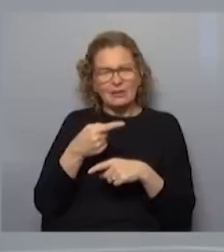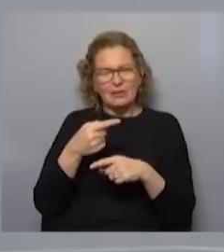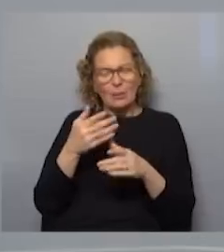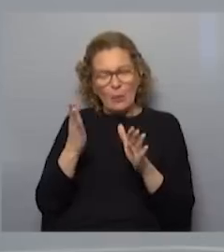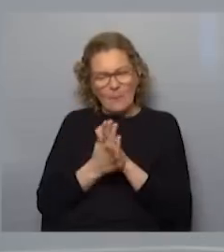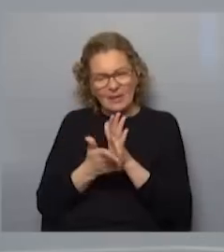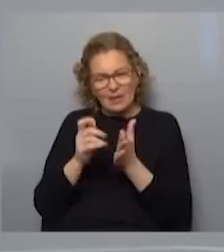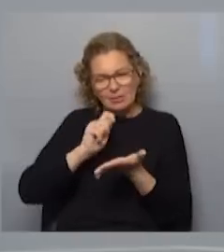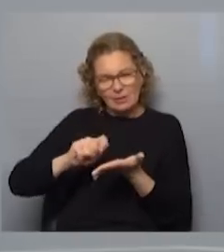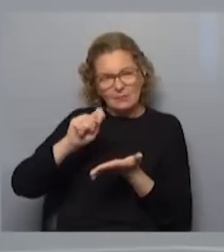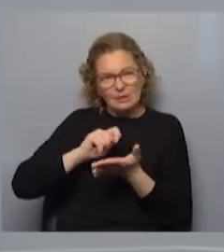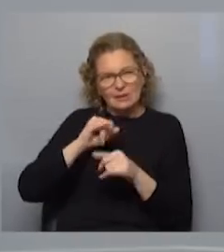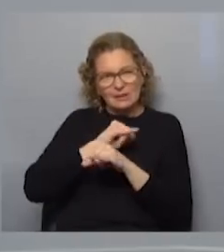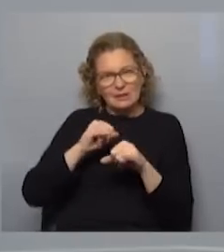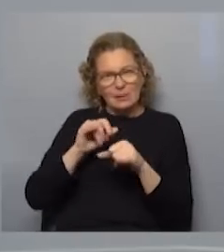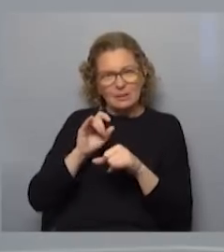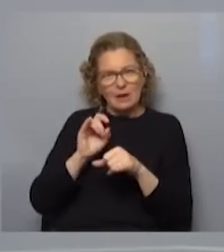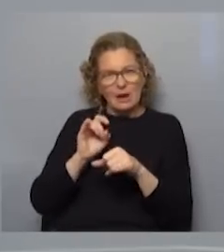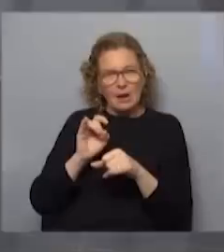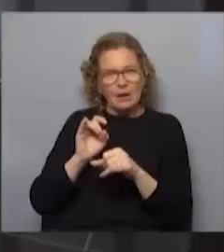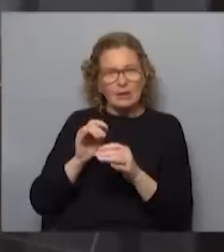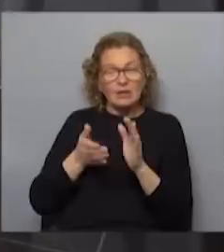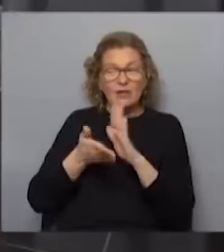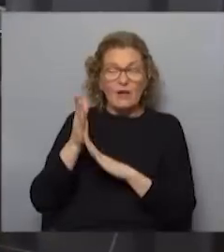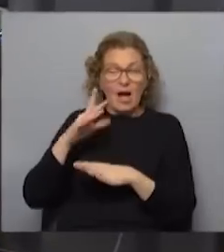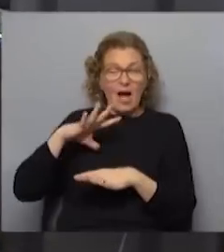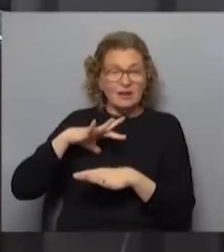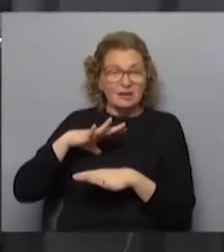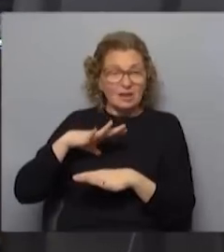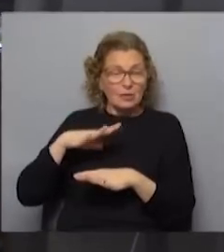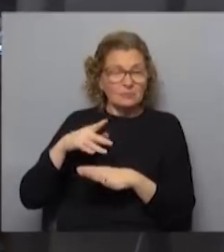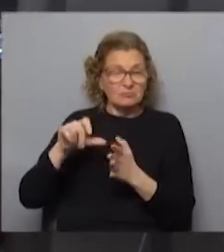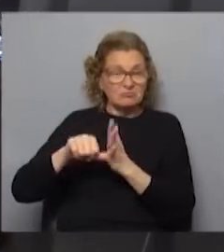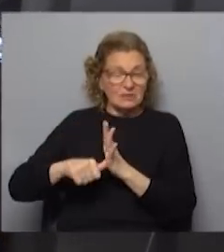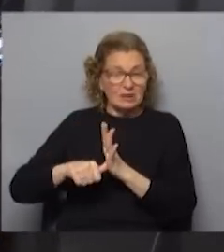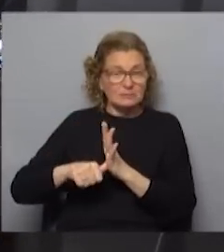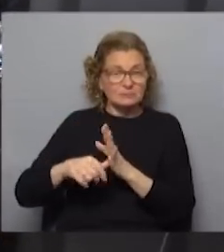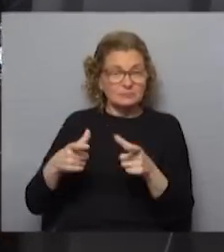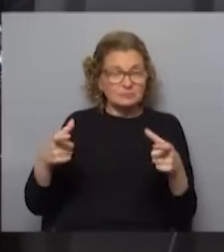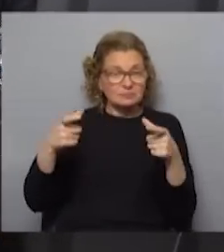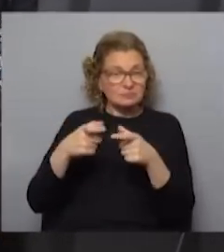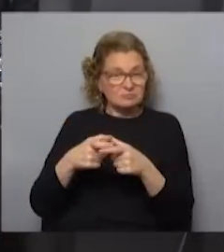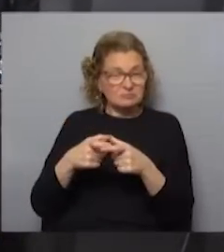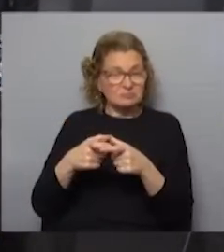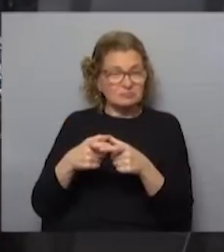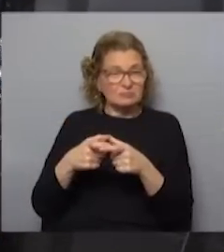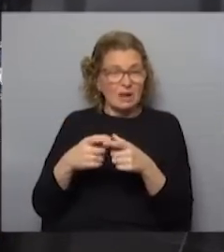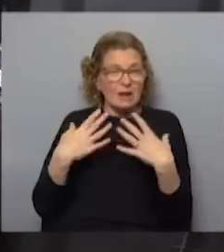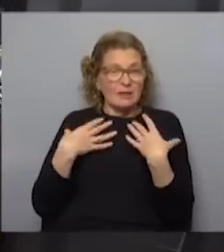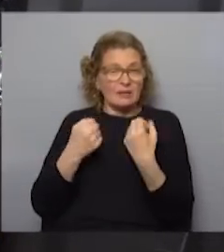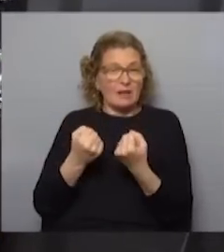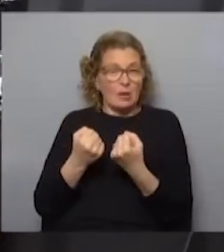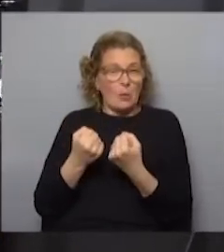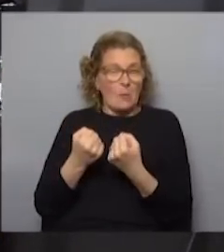un expediente que termina con el pase de retiro con una comisión de salud